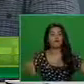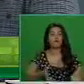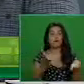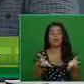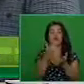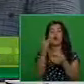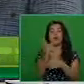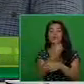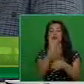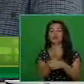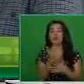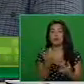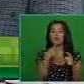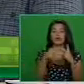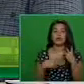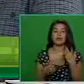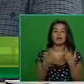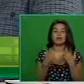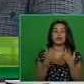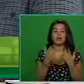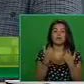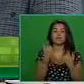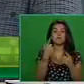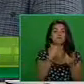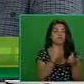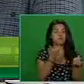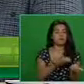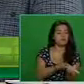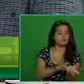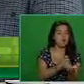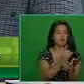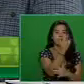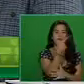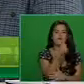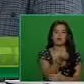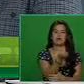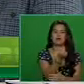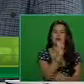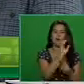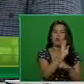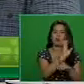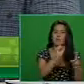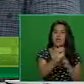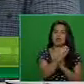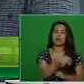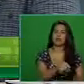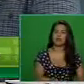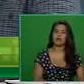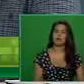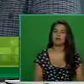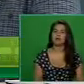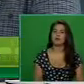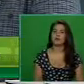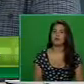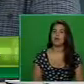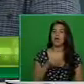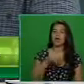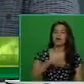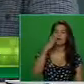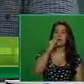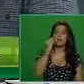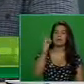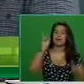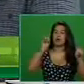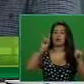de los bioinsumos, nos permite tener mucho que mostrar, pues, claro. Porque ha sido una experiencia